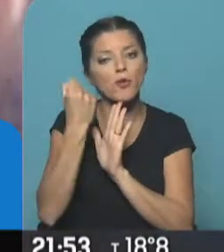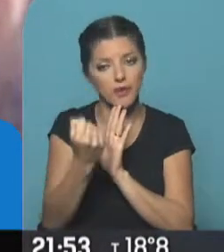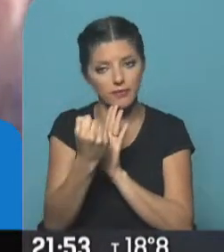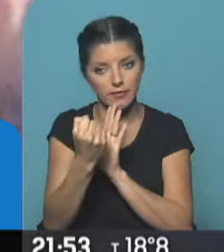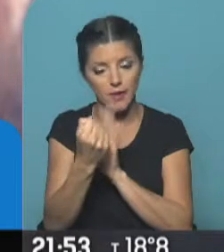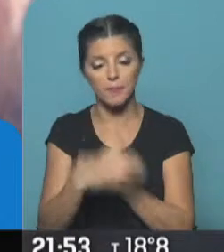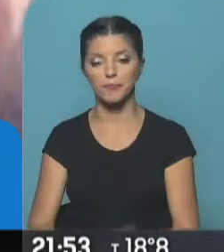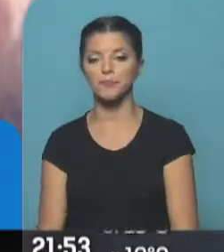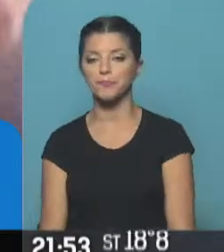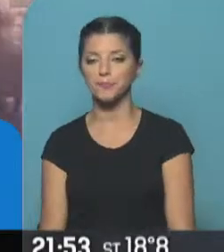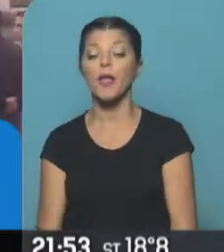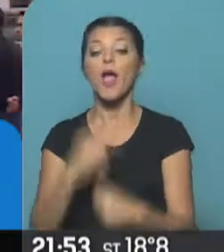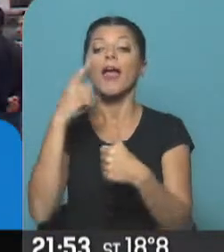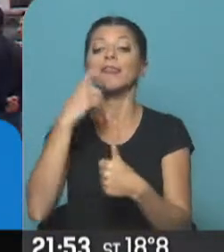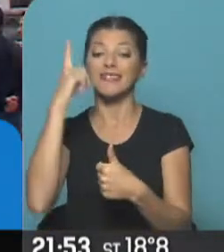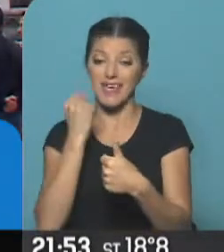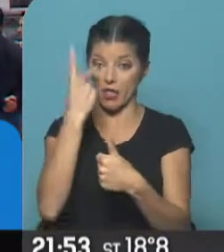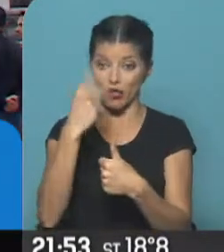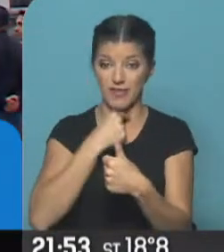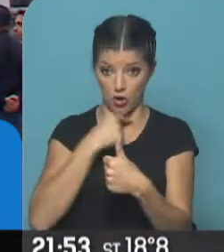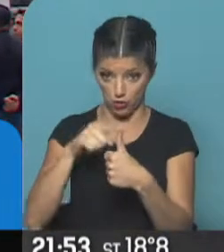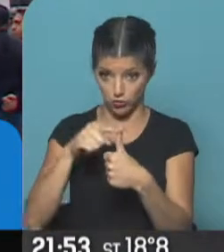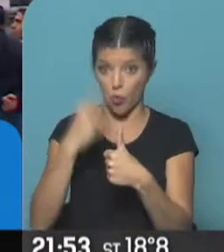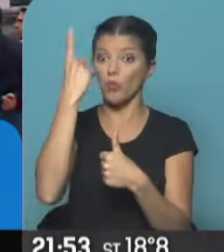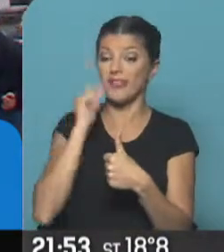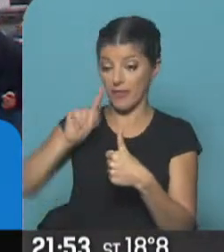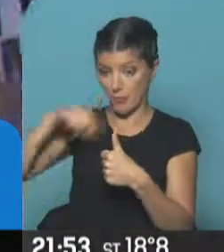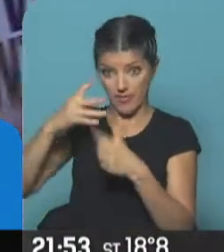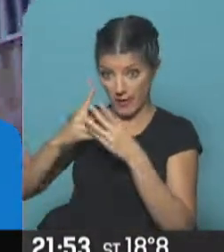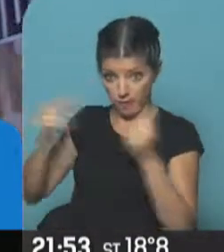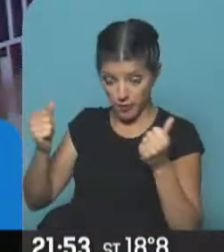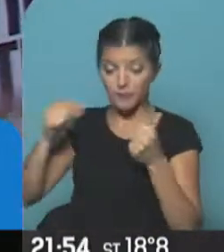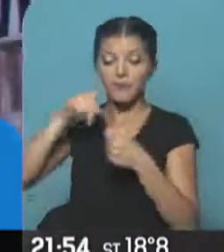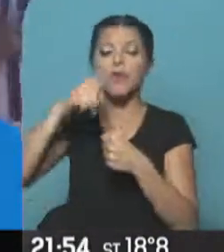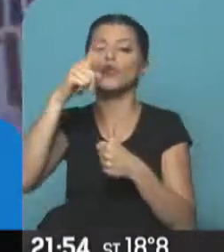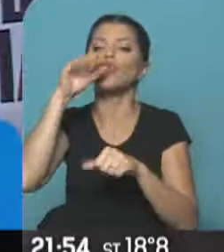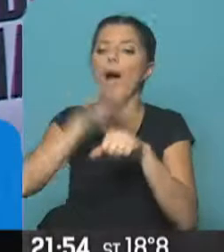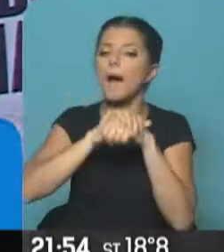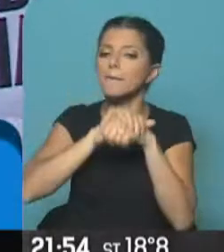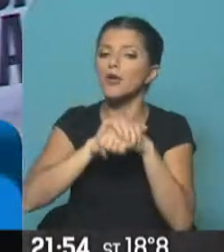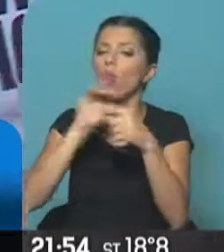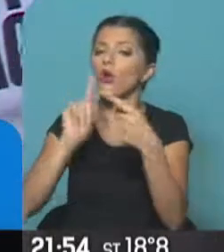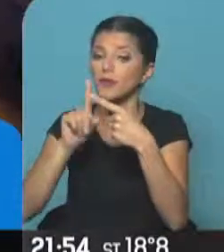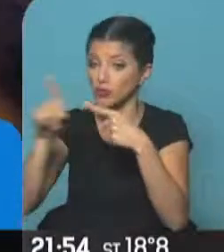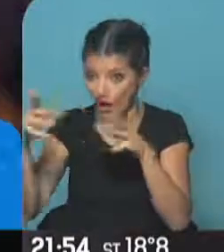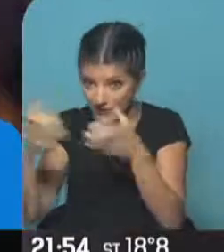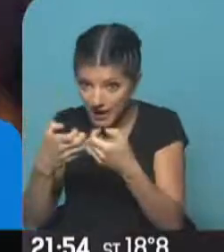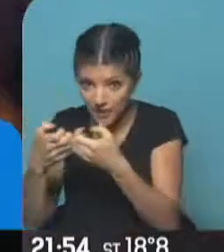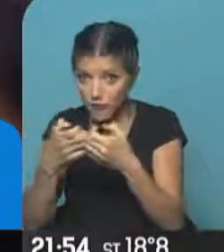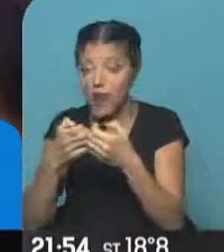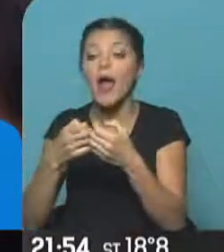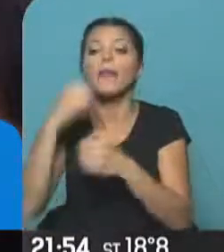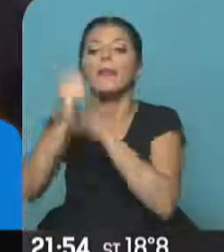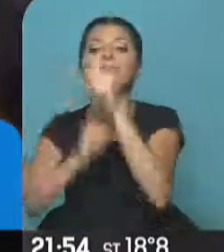la justicia. El 2 de agosto, 24 horas después de la desaparición de Maldonado, un amigo contactó a uno de sus teléfonos de una compañía